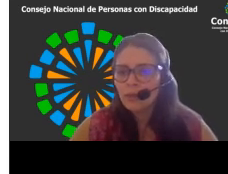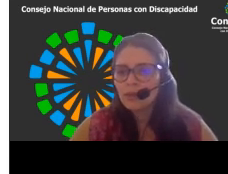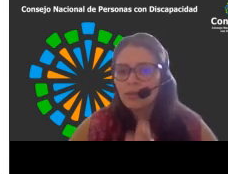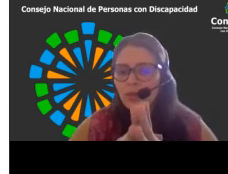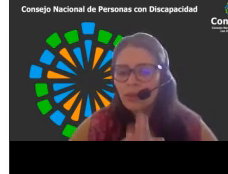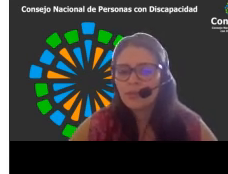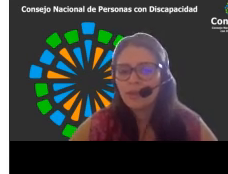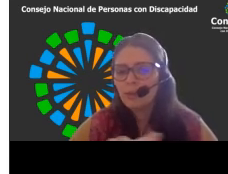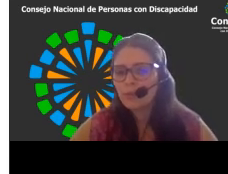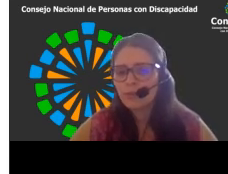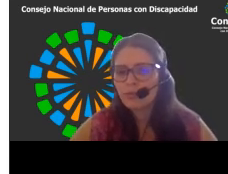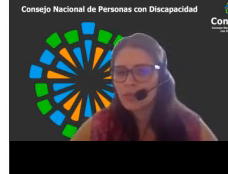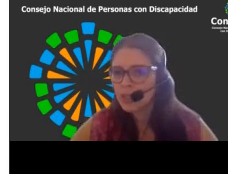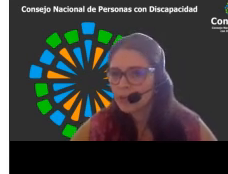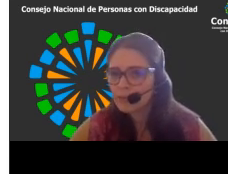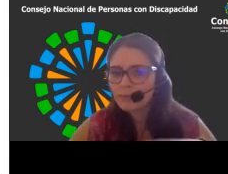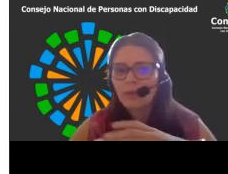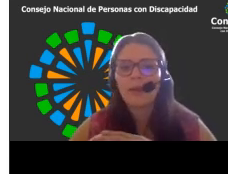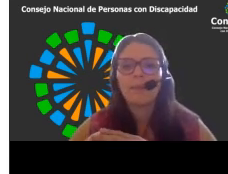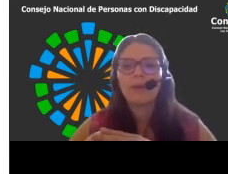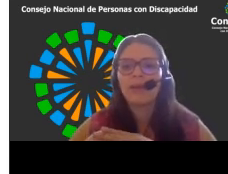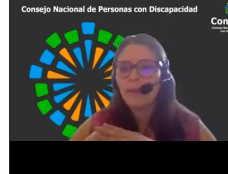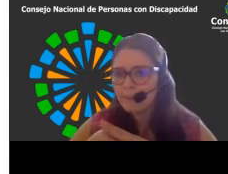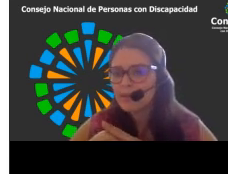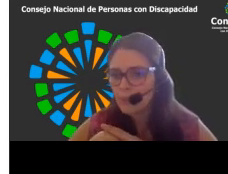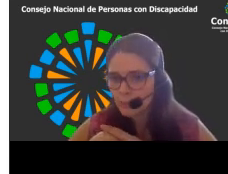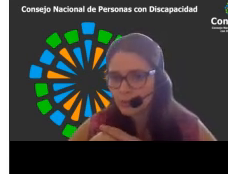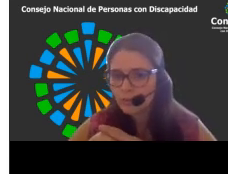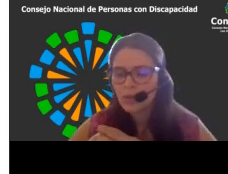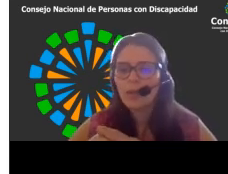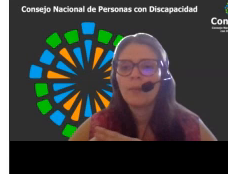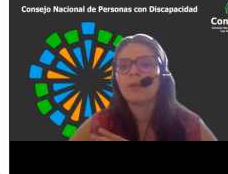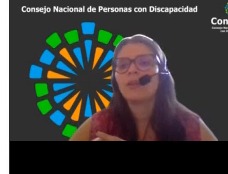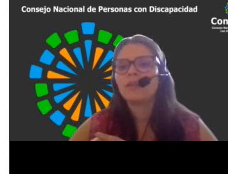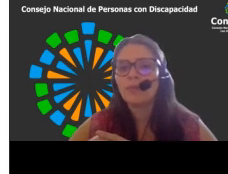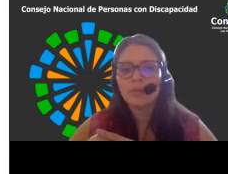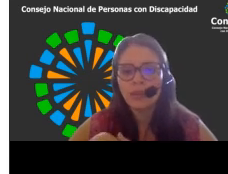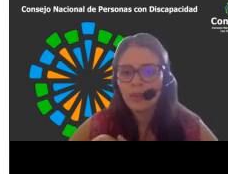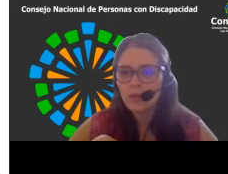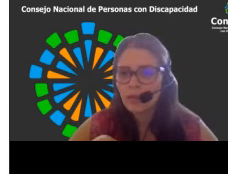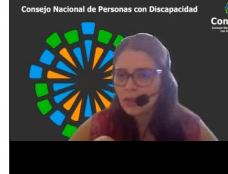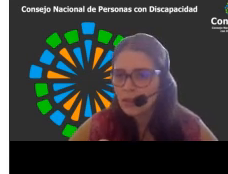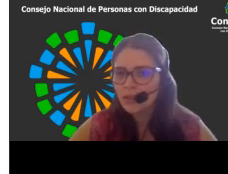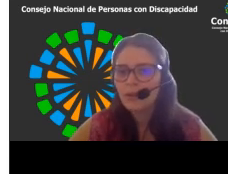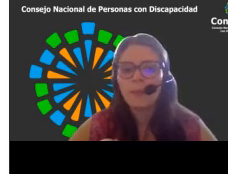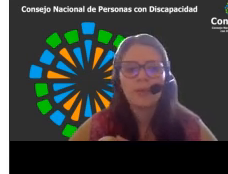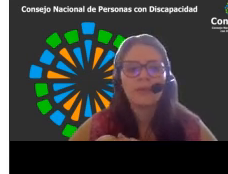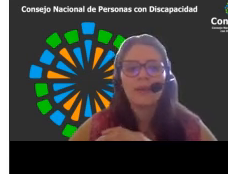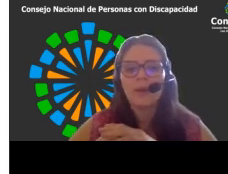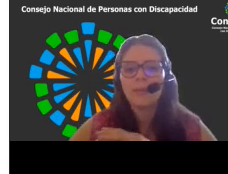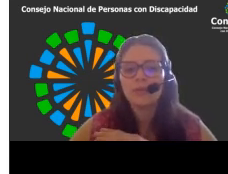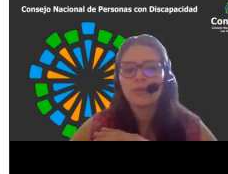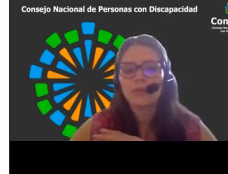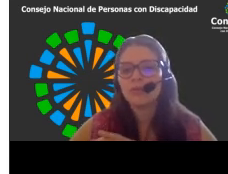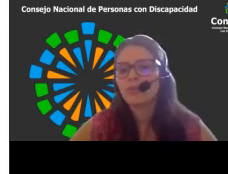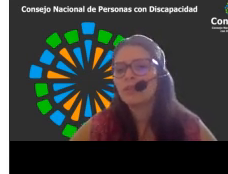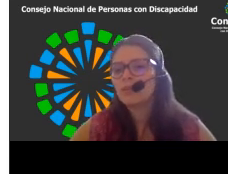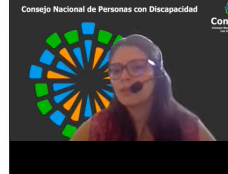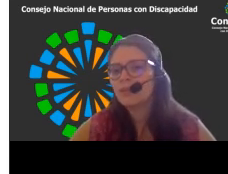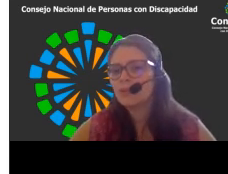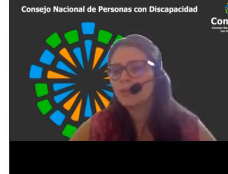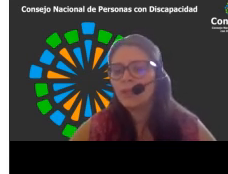aquí ya todos y todas tenemos un 100 porque ya empezamos porque estamos conectados aquí porque sacamos